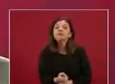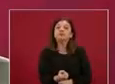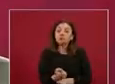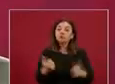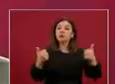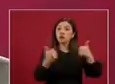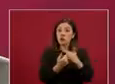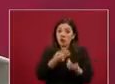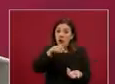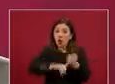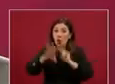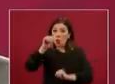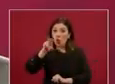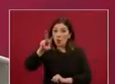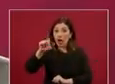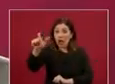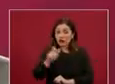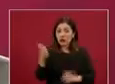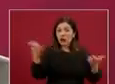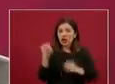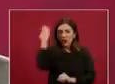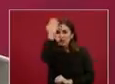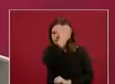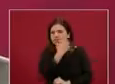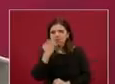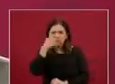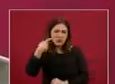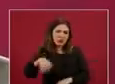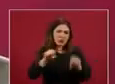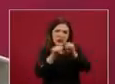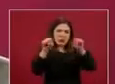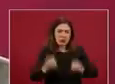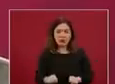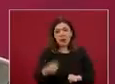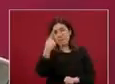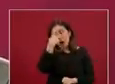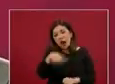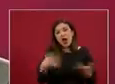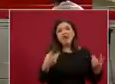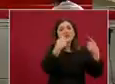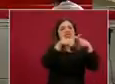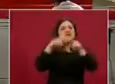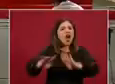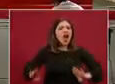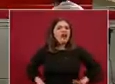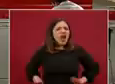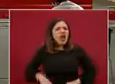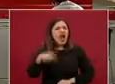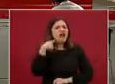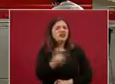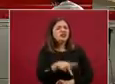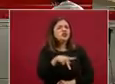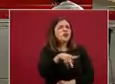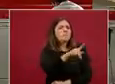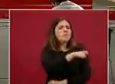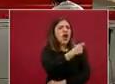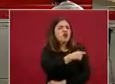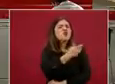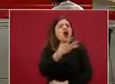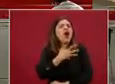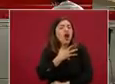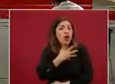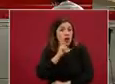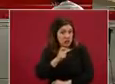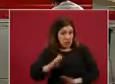través de la plataforma COVAX se haga una exploración sistemática de las distintas cualidades que tienen las vacunas. Las cualidades